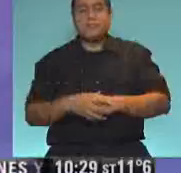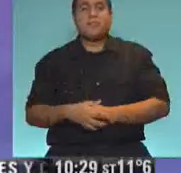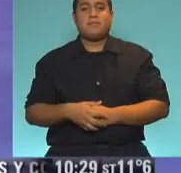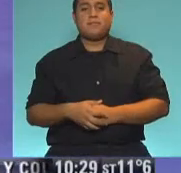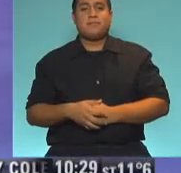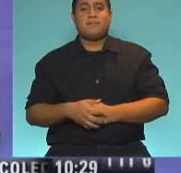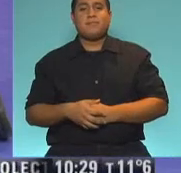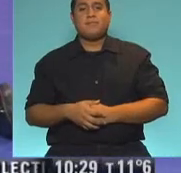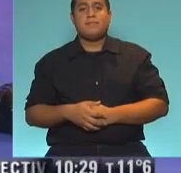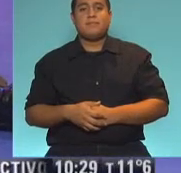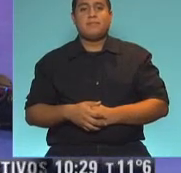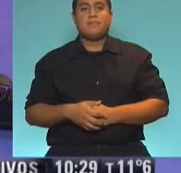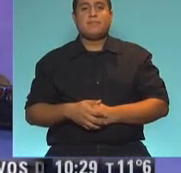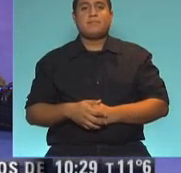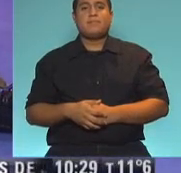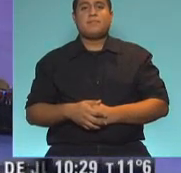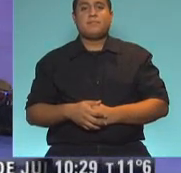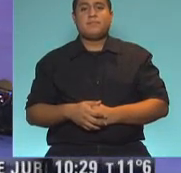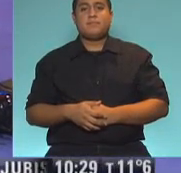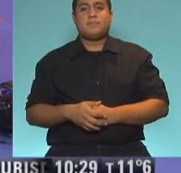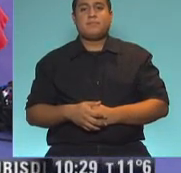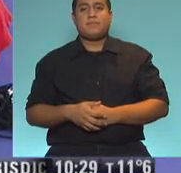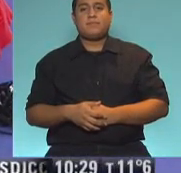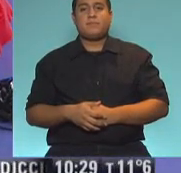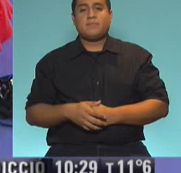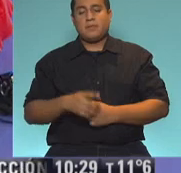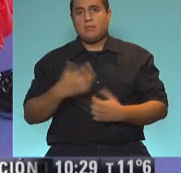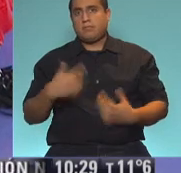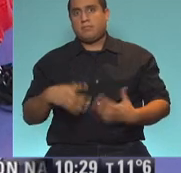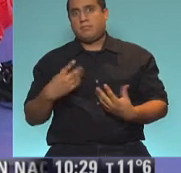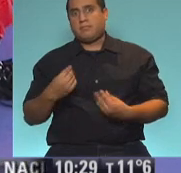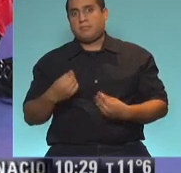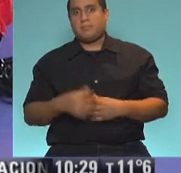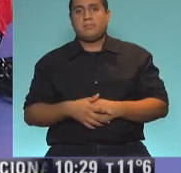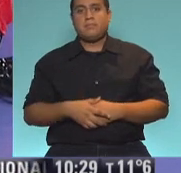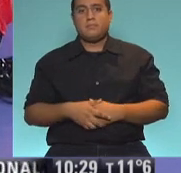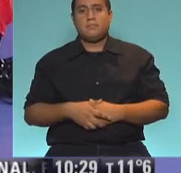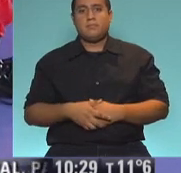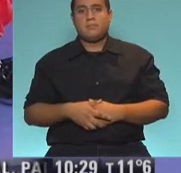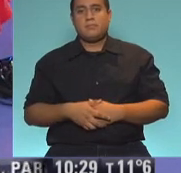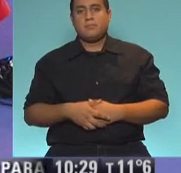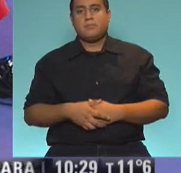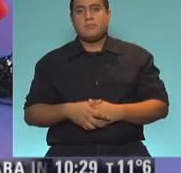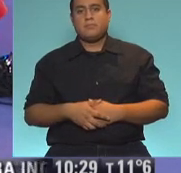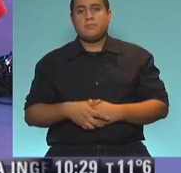¿Qué más? ¿Qué más? Llavero. Se viene asomando. ¡Ay! ¡Qué miedo eso! ¡Qué miedo eso! ¡Qué miedo! ¡Ah!